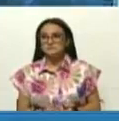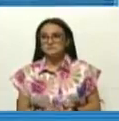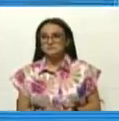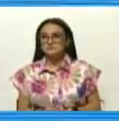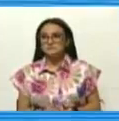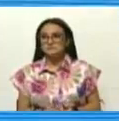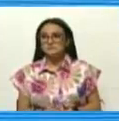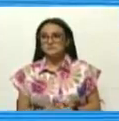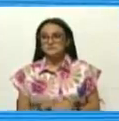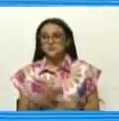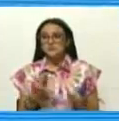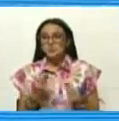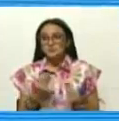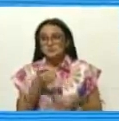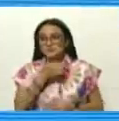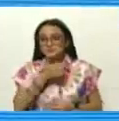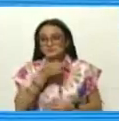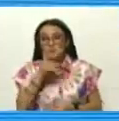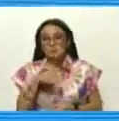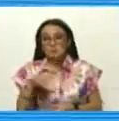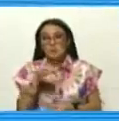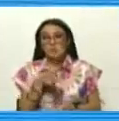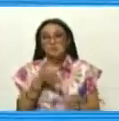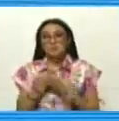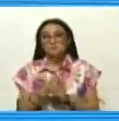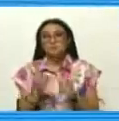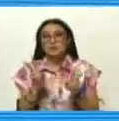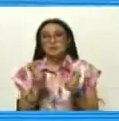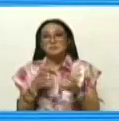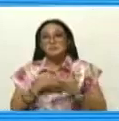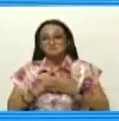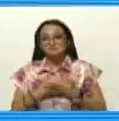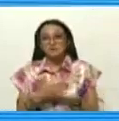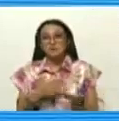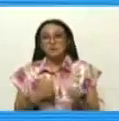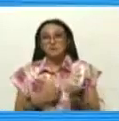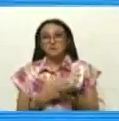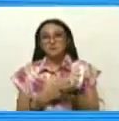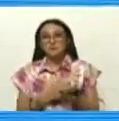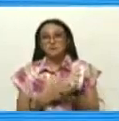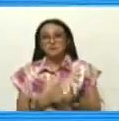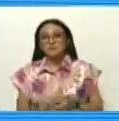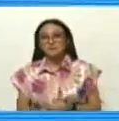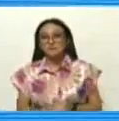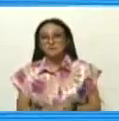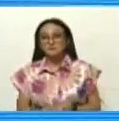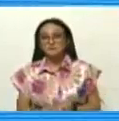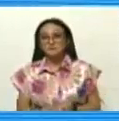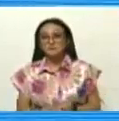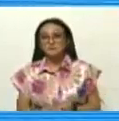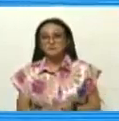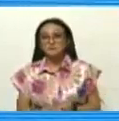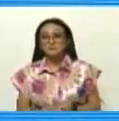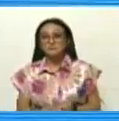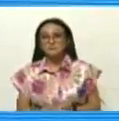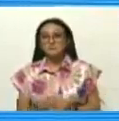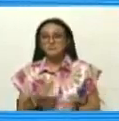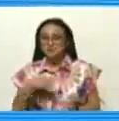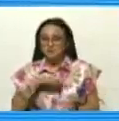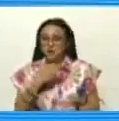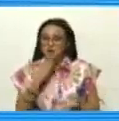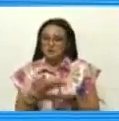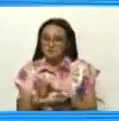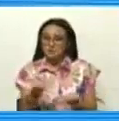de haber aguantado este pueblo tiene que ver con el solidario apoyo de este foro. Y nosotros se lo agradecemos a ustedes desde el